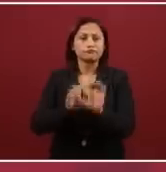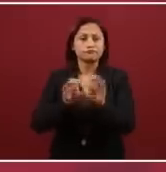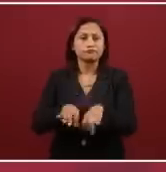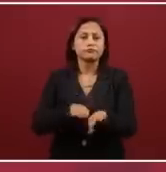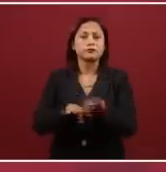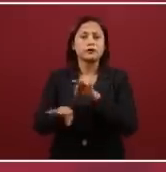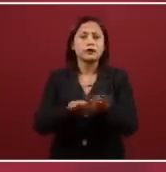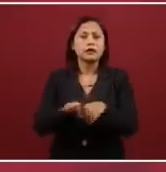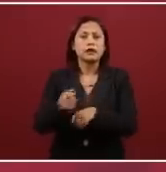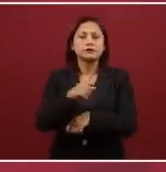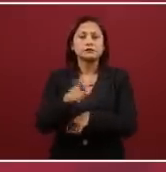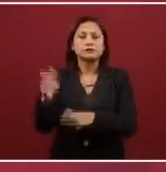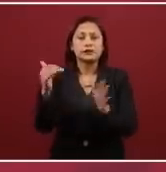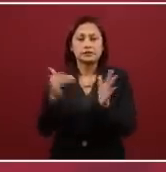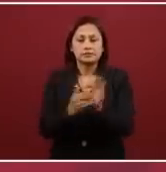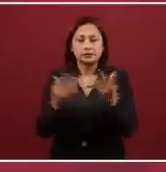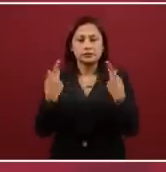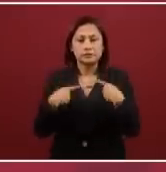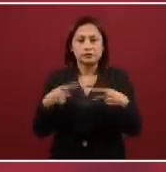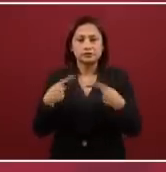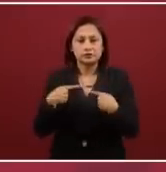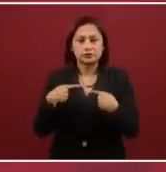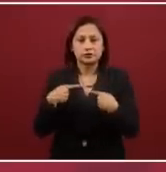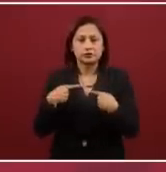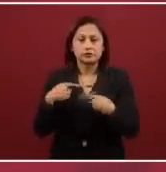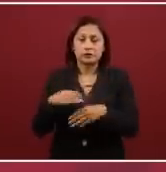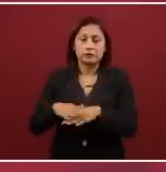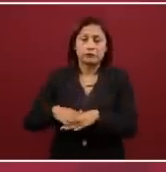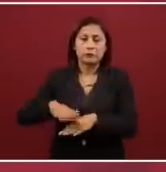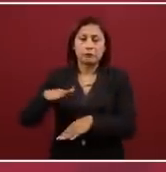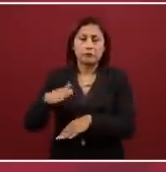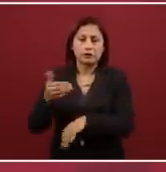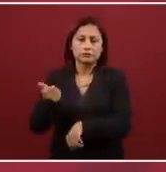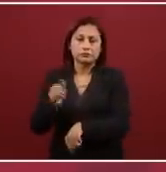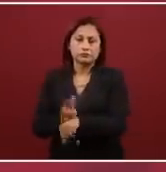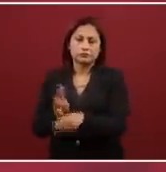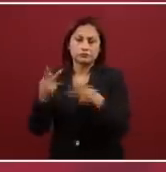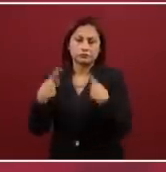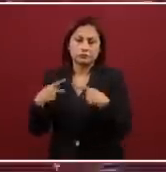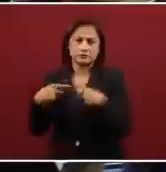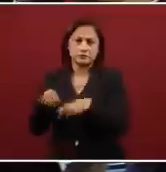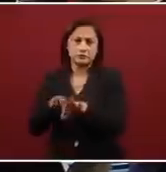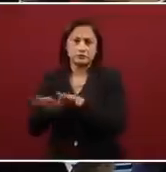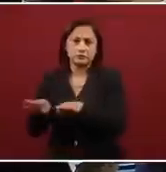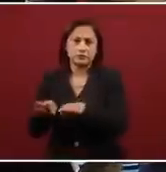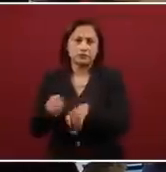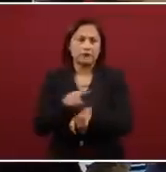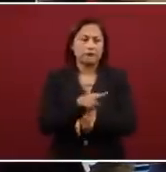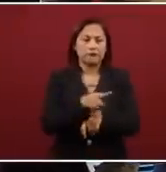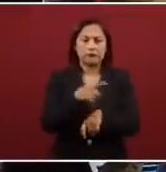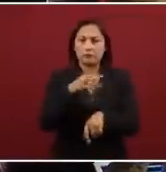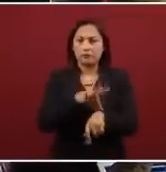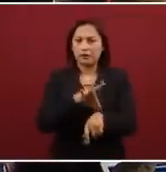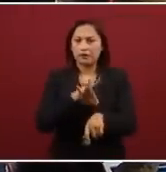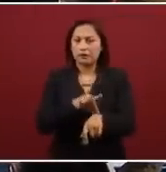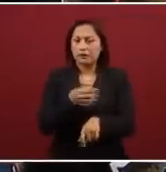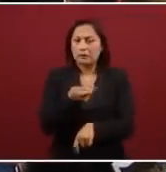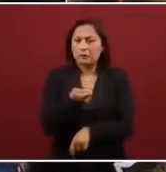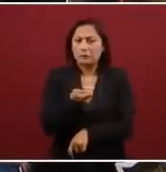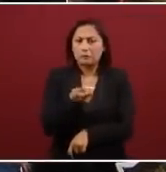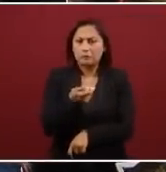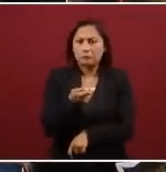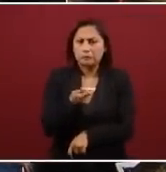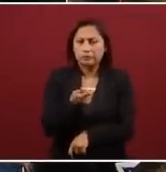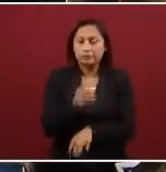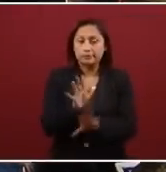y el porcentaje mayor son administrativos, no son médicos. solo